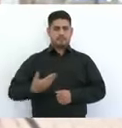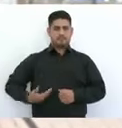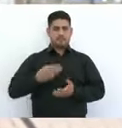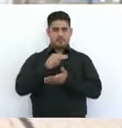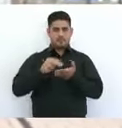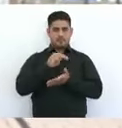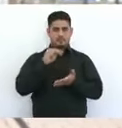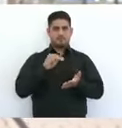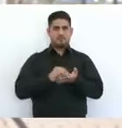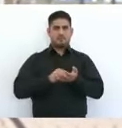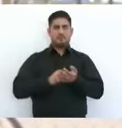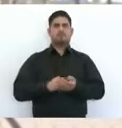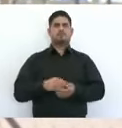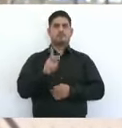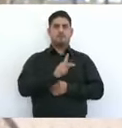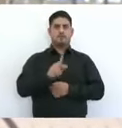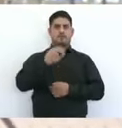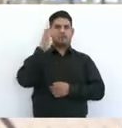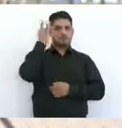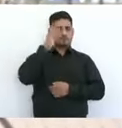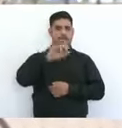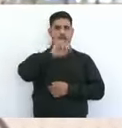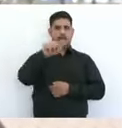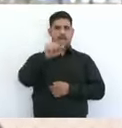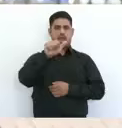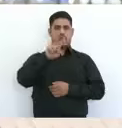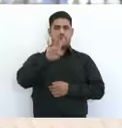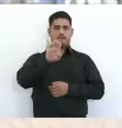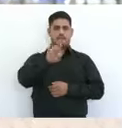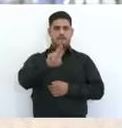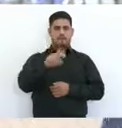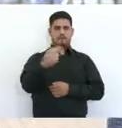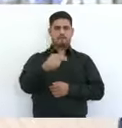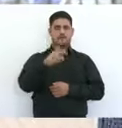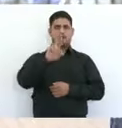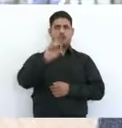Presidenta Municipal de San Javier, Rosa María Encinas Cornejo.